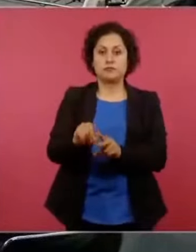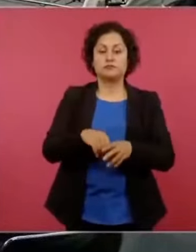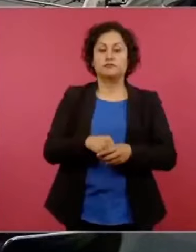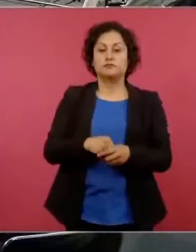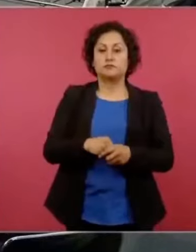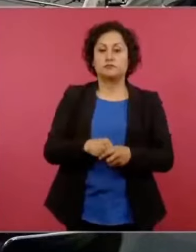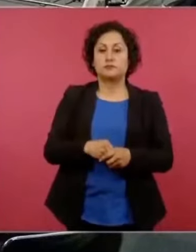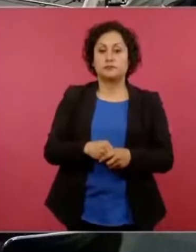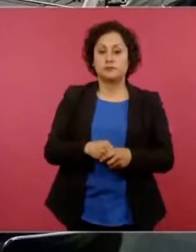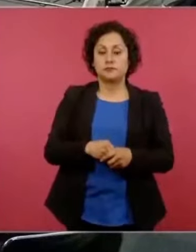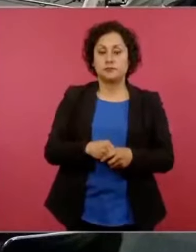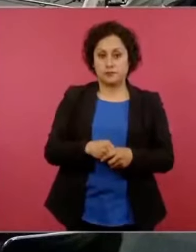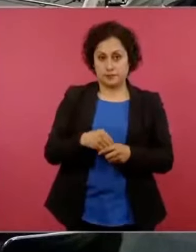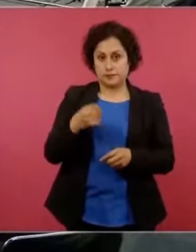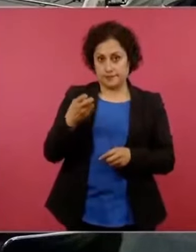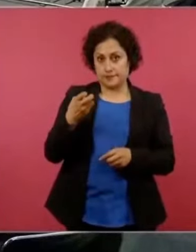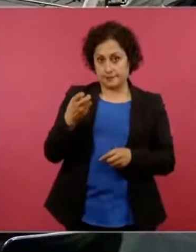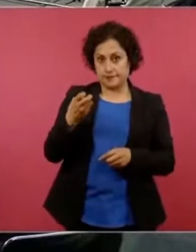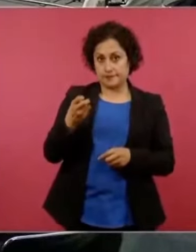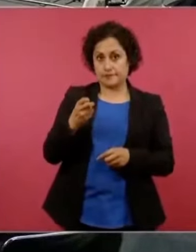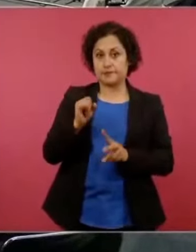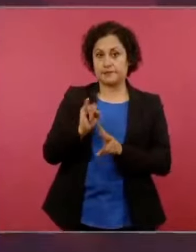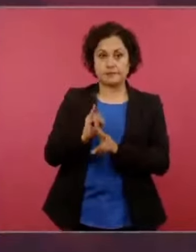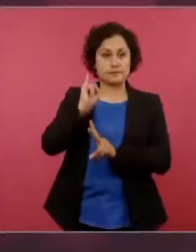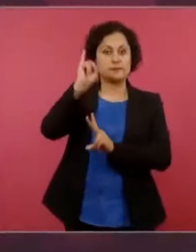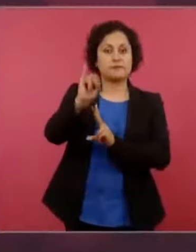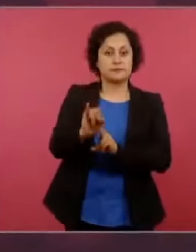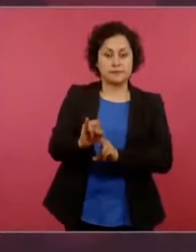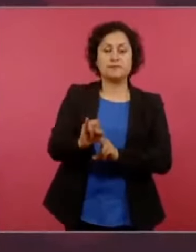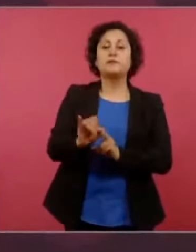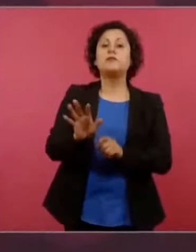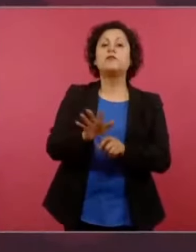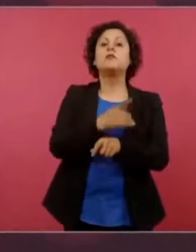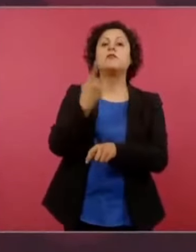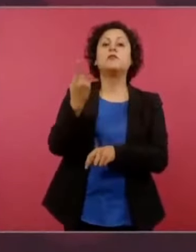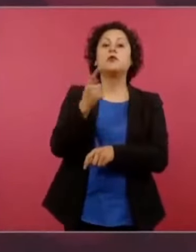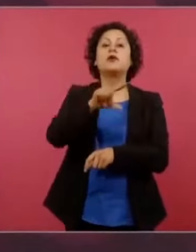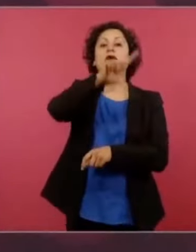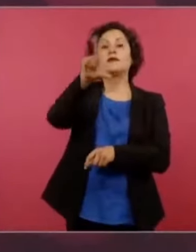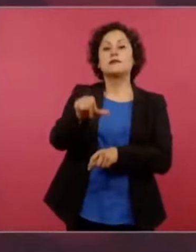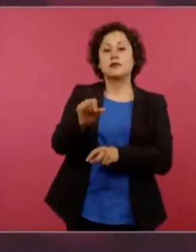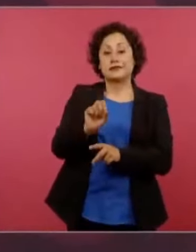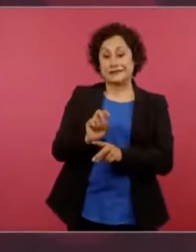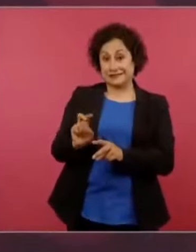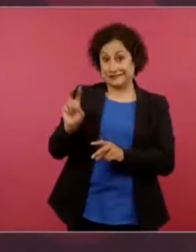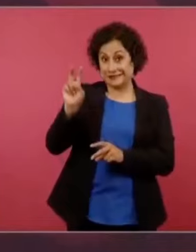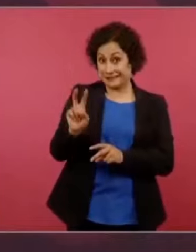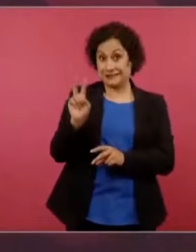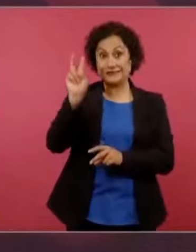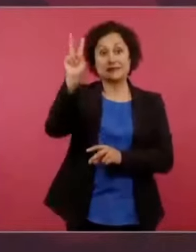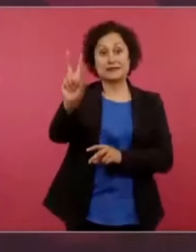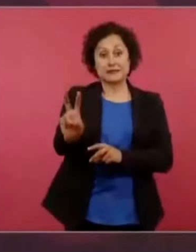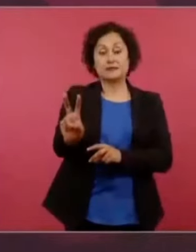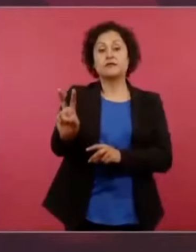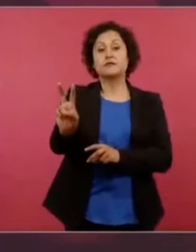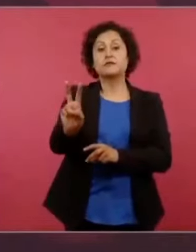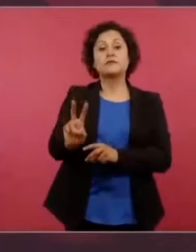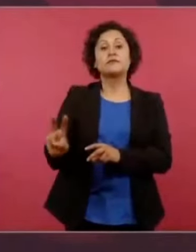sí, porque el viernes vamos a hacer la conferencia